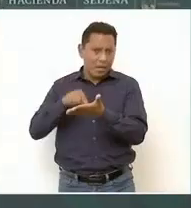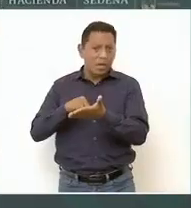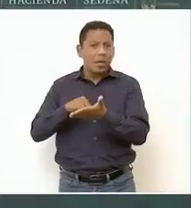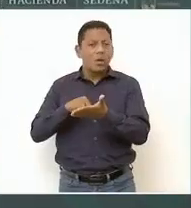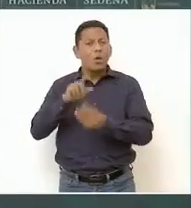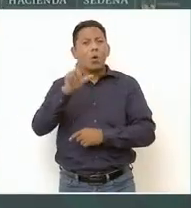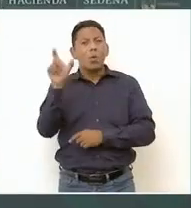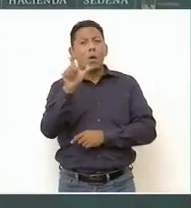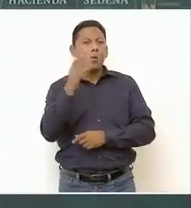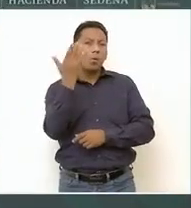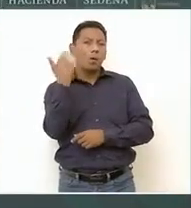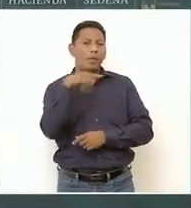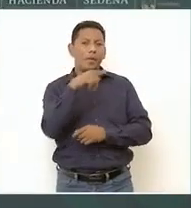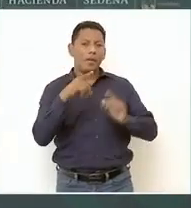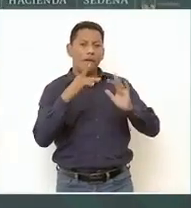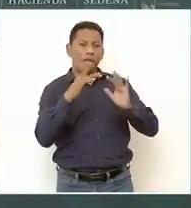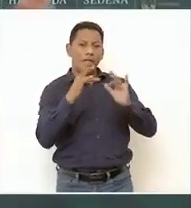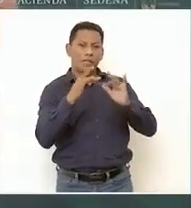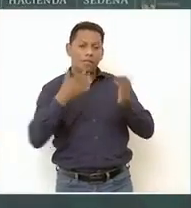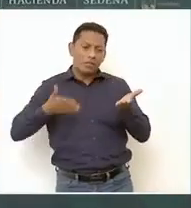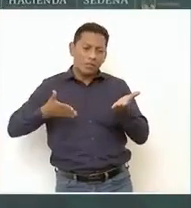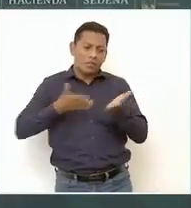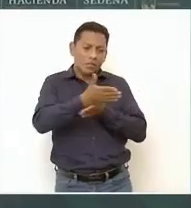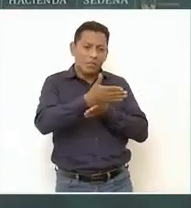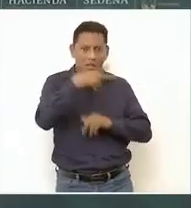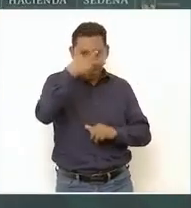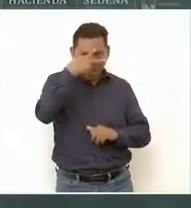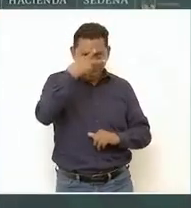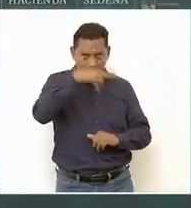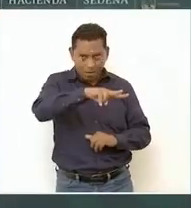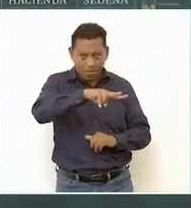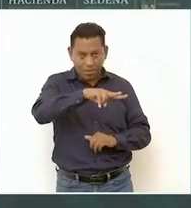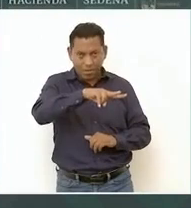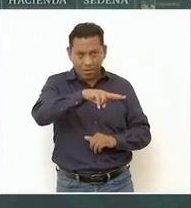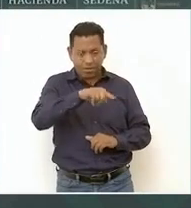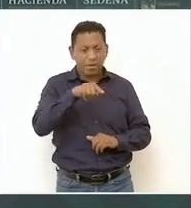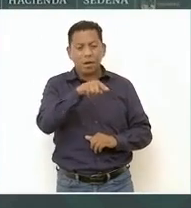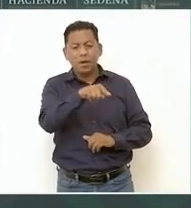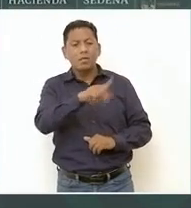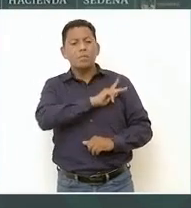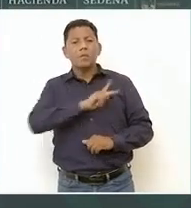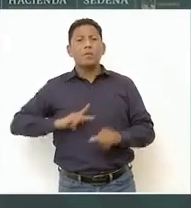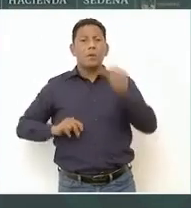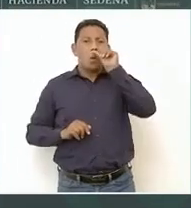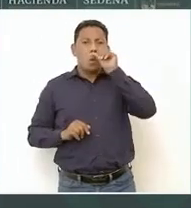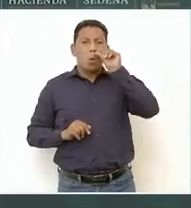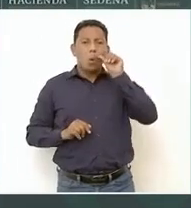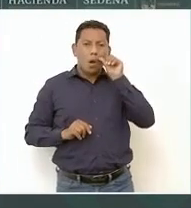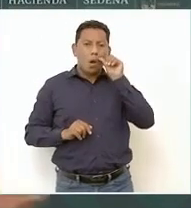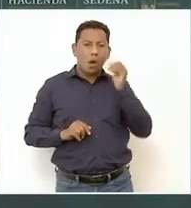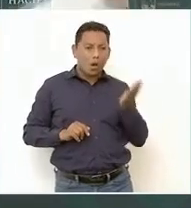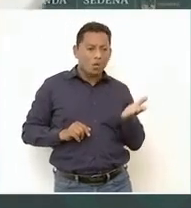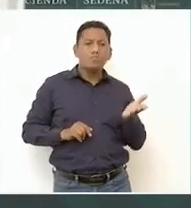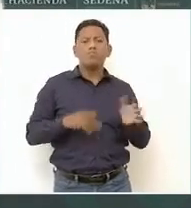los franceses invadieron nuestro país y estaba el presidente Juárez